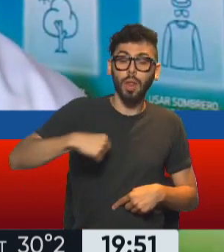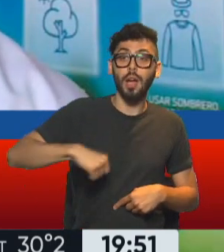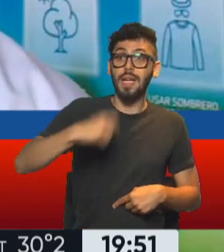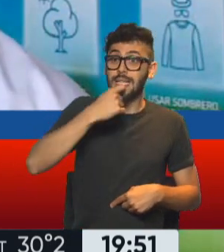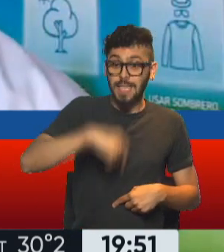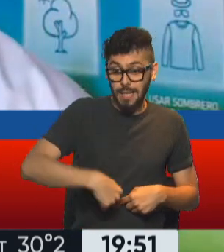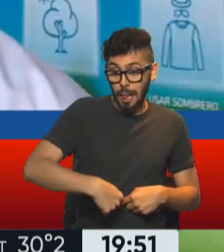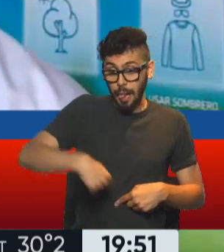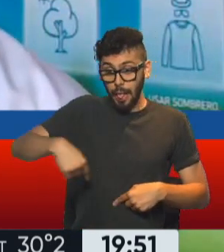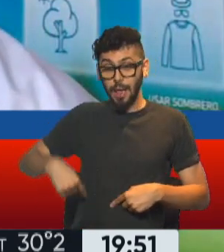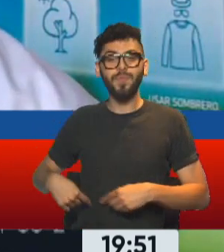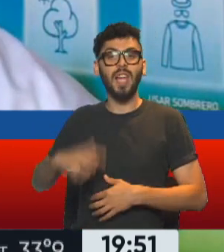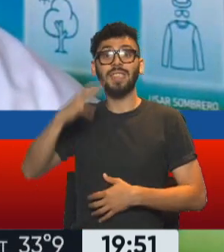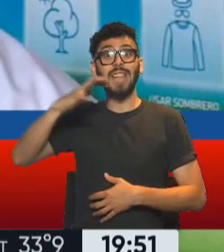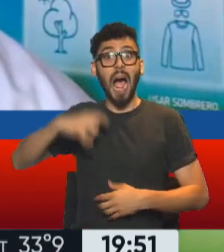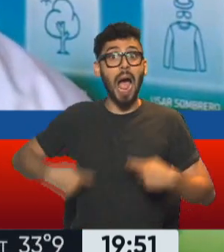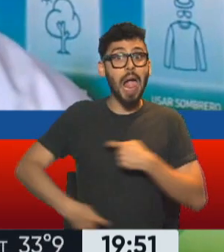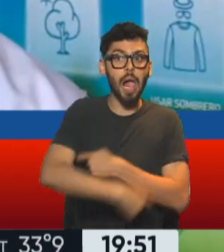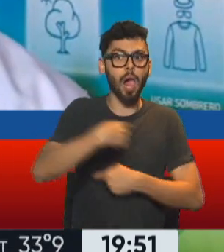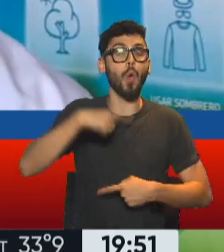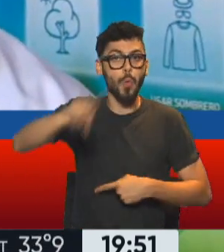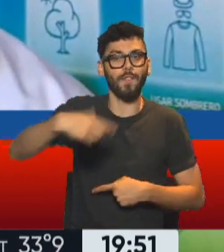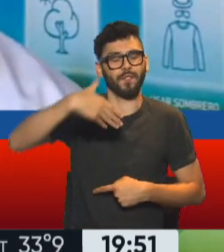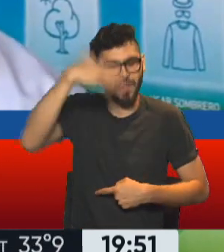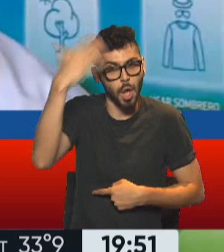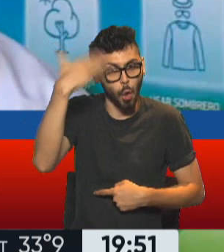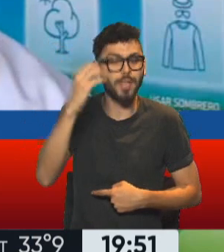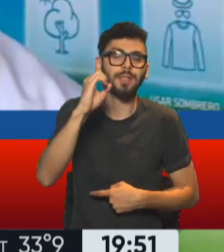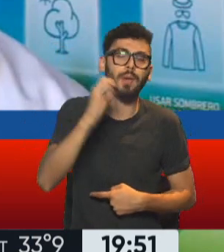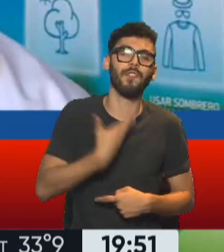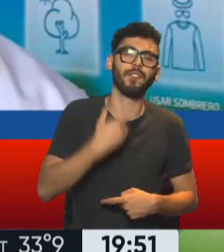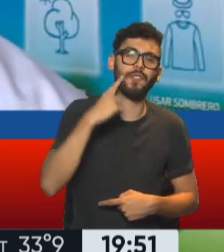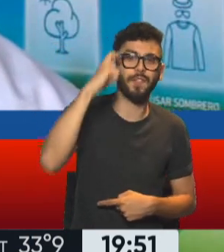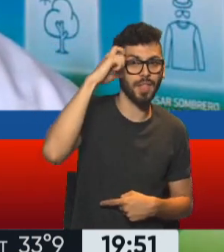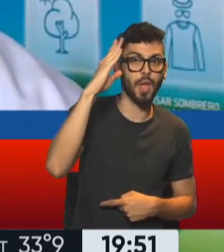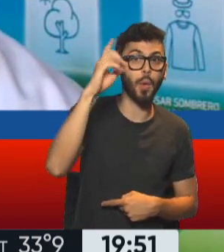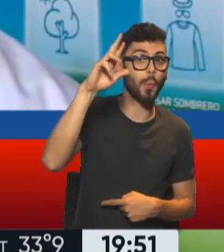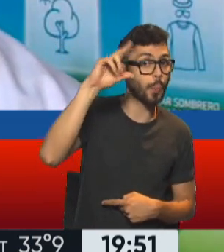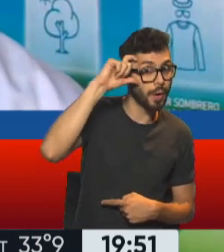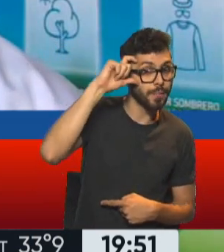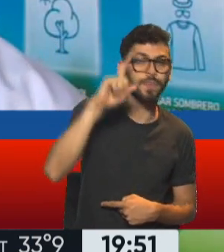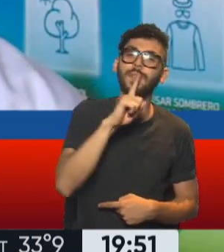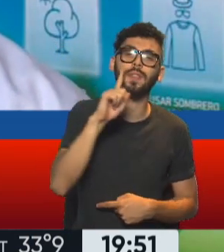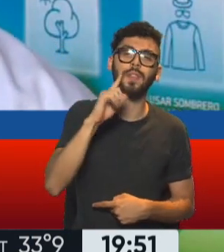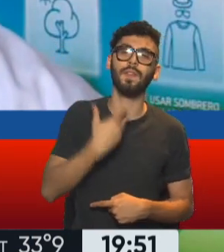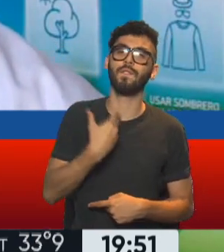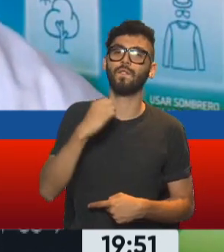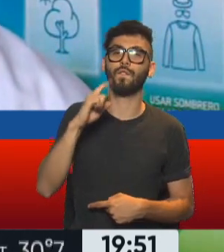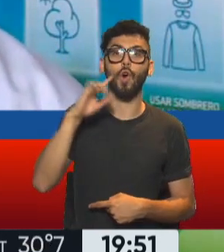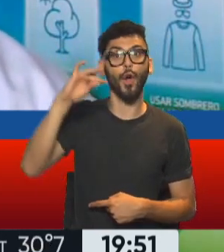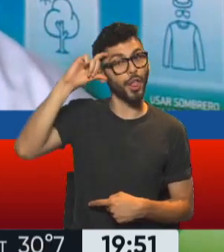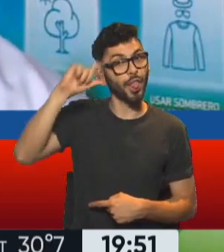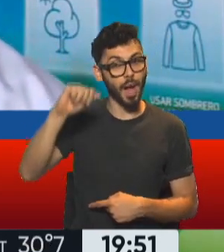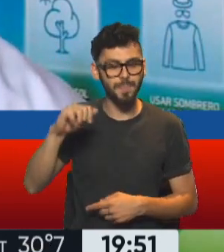tifoidea. La región del norte en general suele tener habitualmente casos de infección por salmonela. Lo que estamos viendo es un